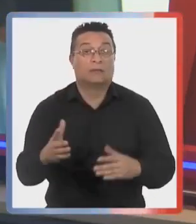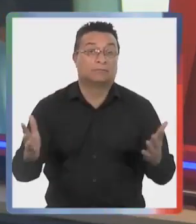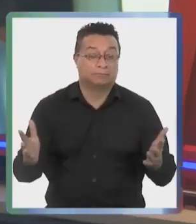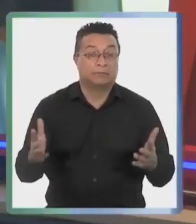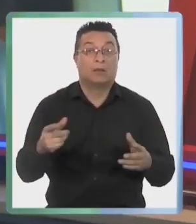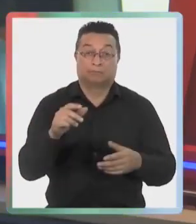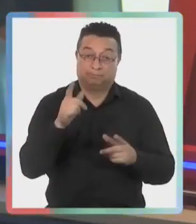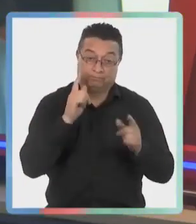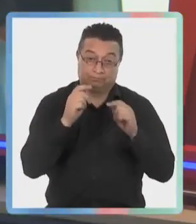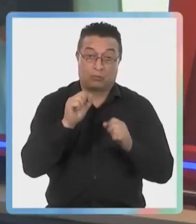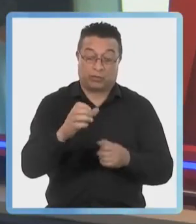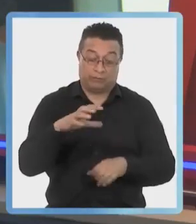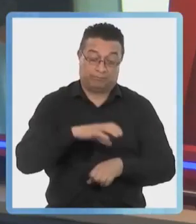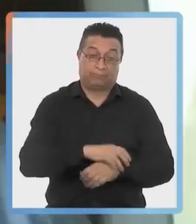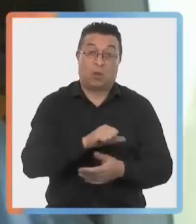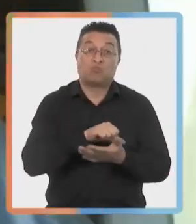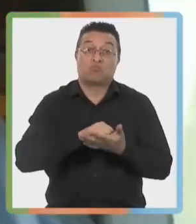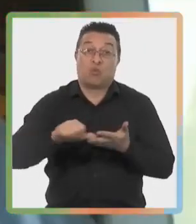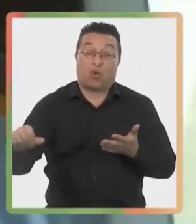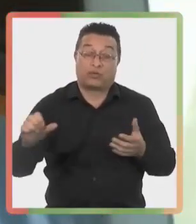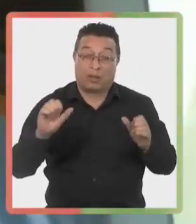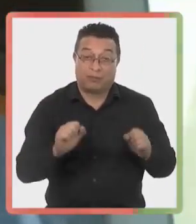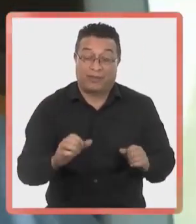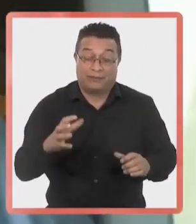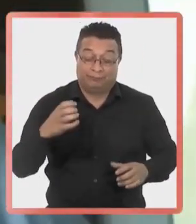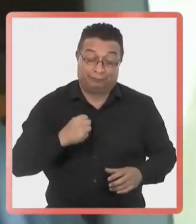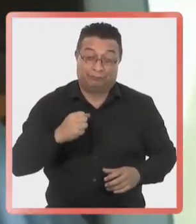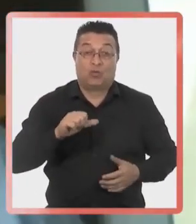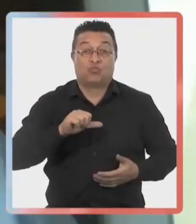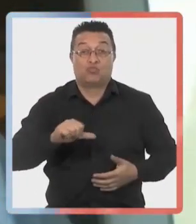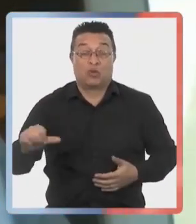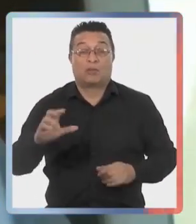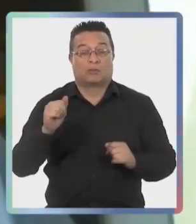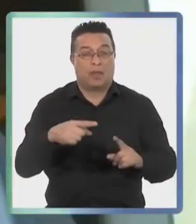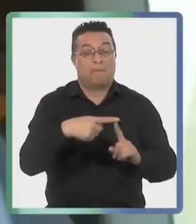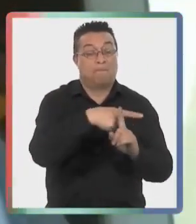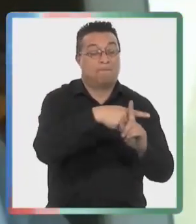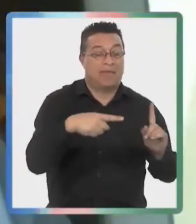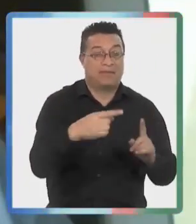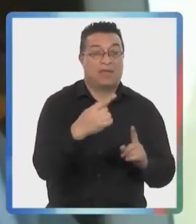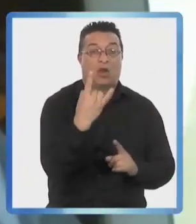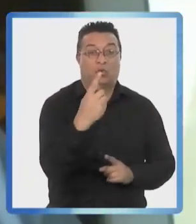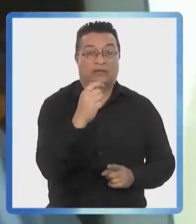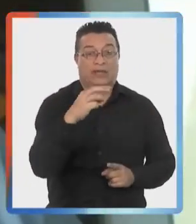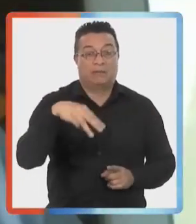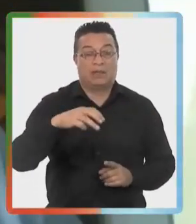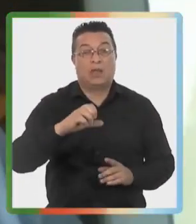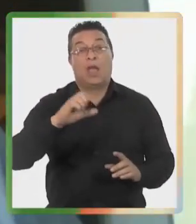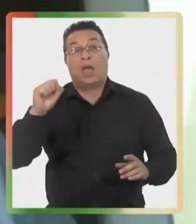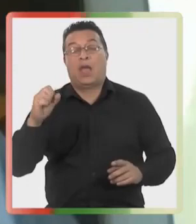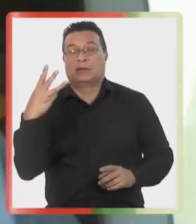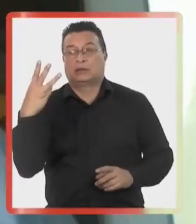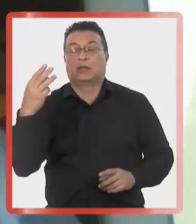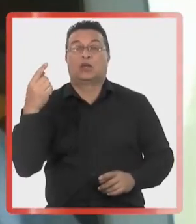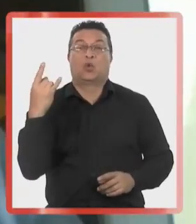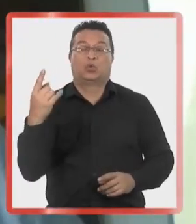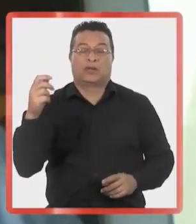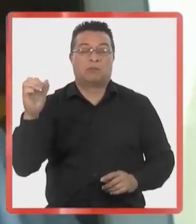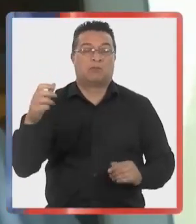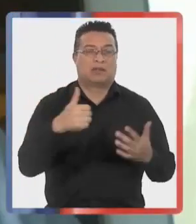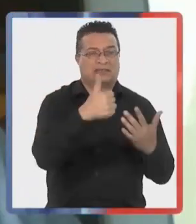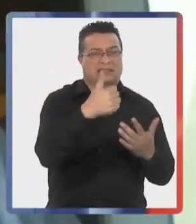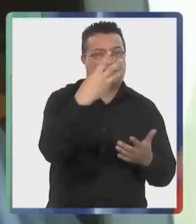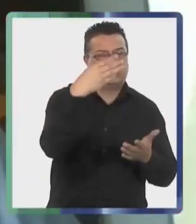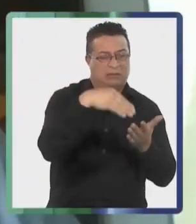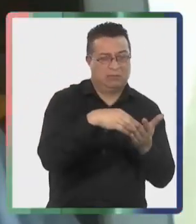me arriesgo a multas, ¿verdad? Y arriesga una multa nuevamente que va desde media UTM, que está como en